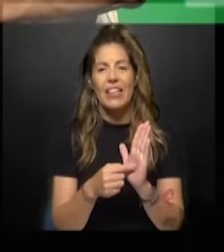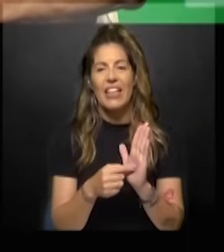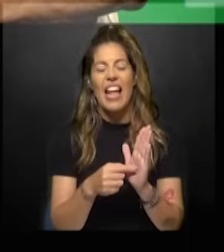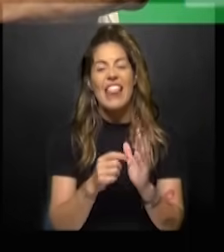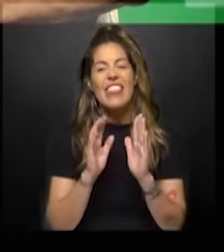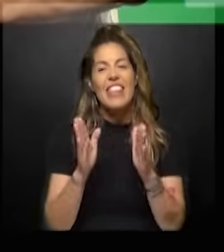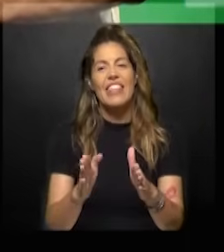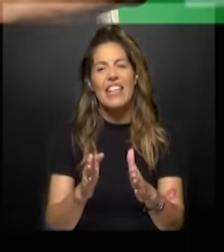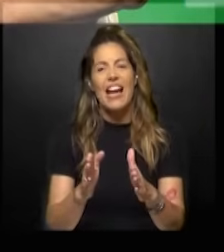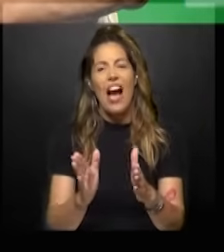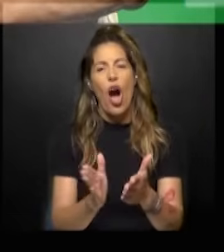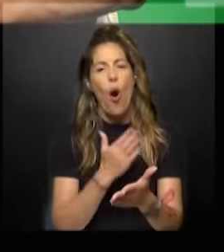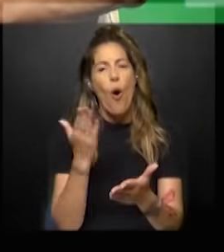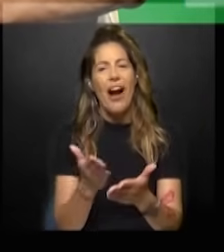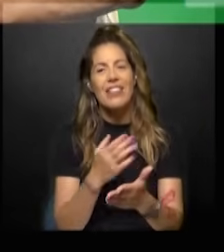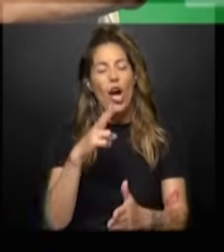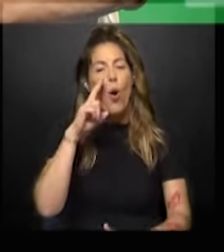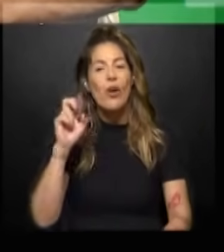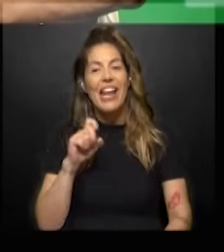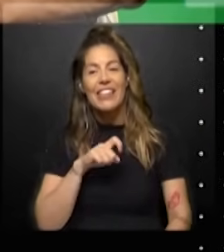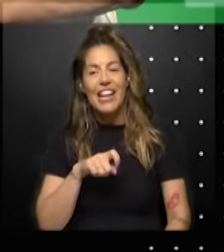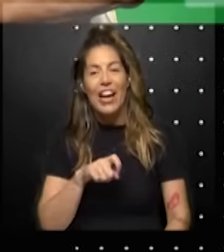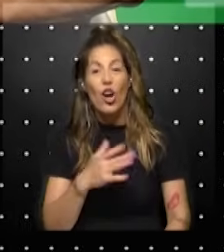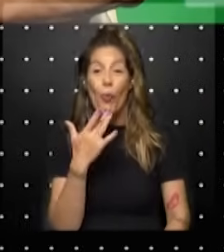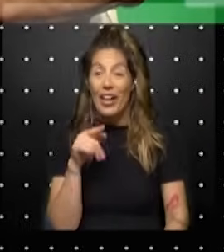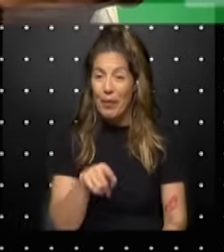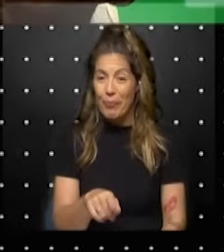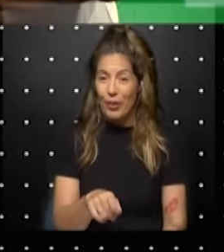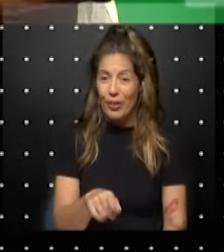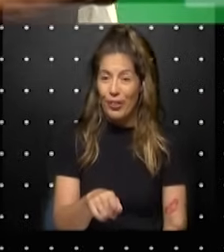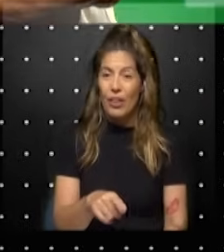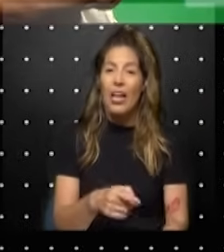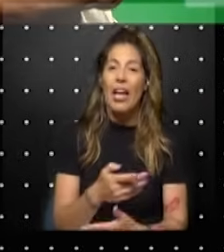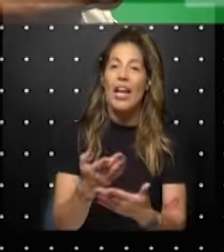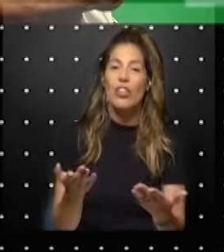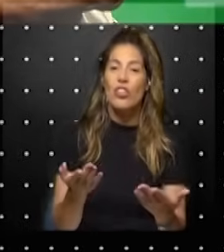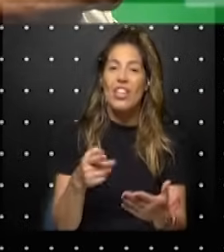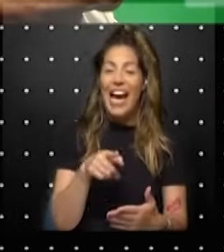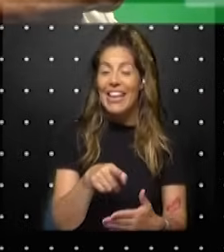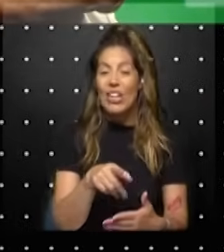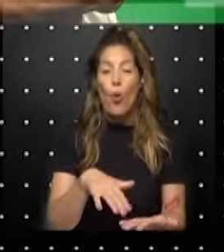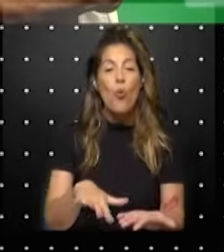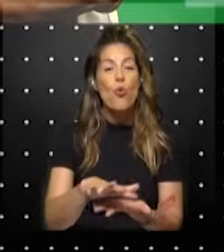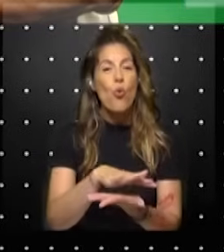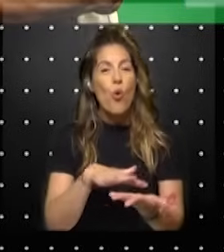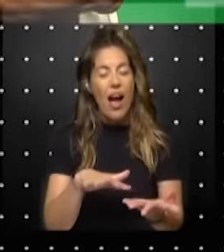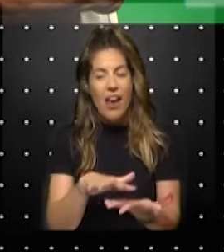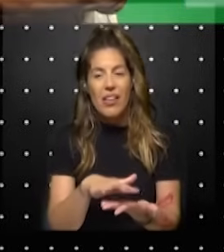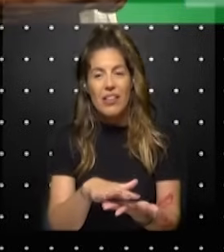dedica una cantidad de páginas a Ucrania, como ejemplo. Entonces dice, ahí tenemos un lugar